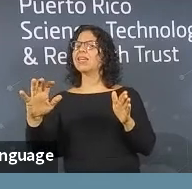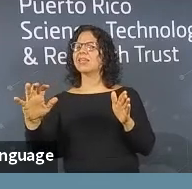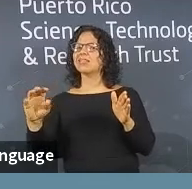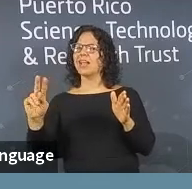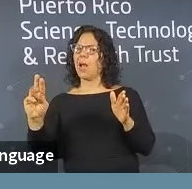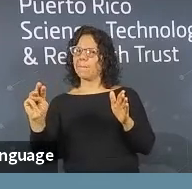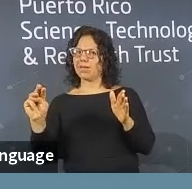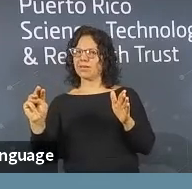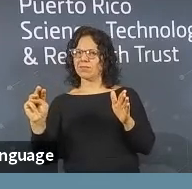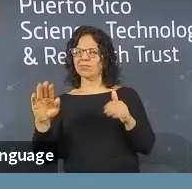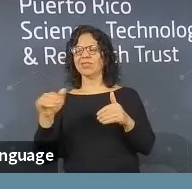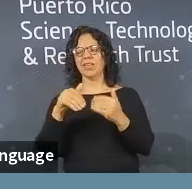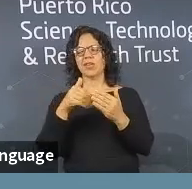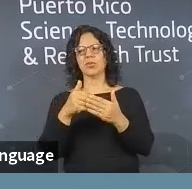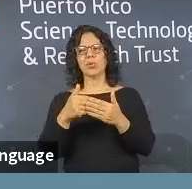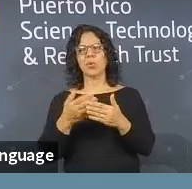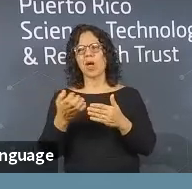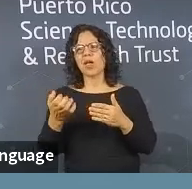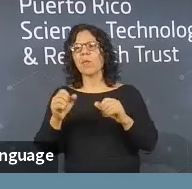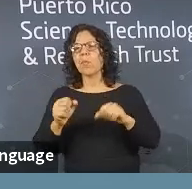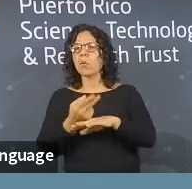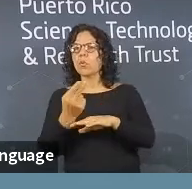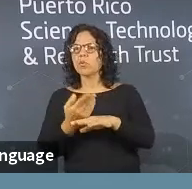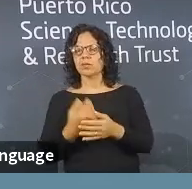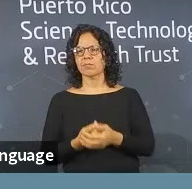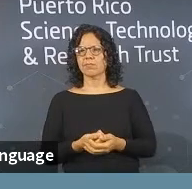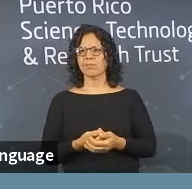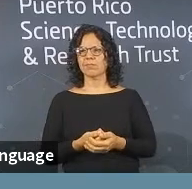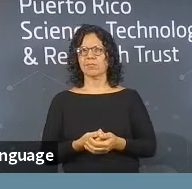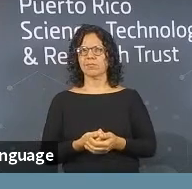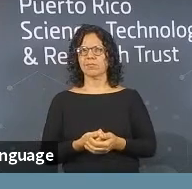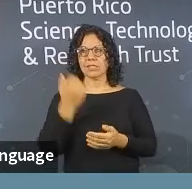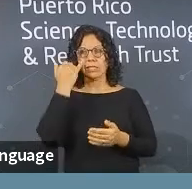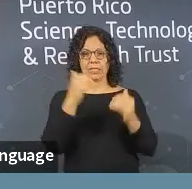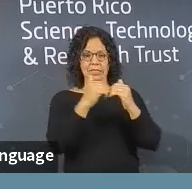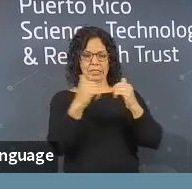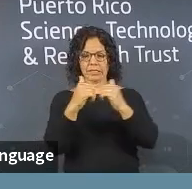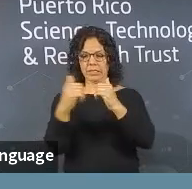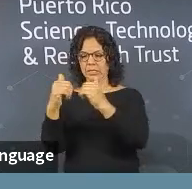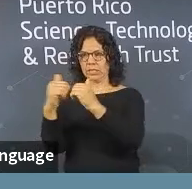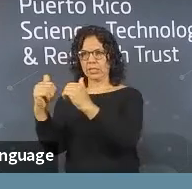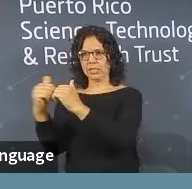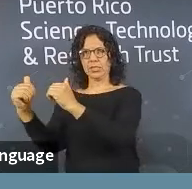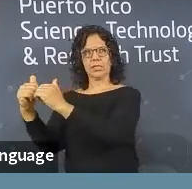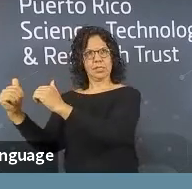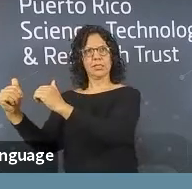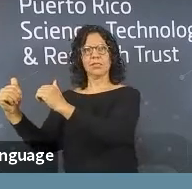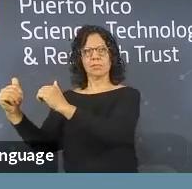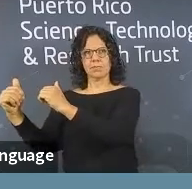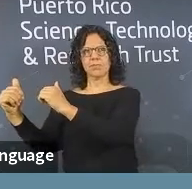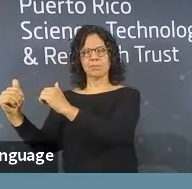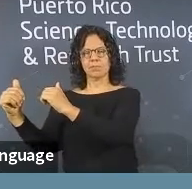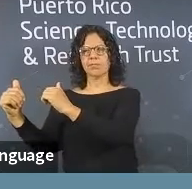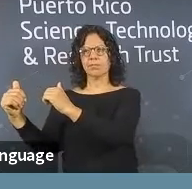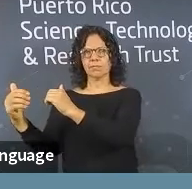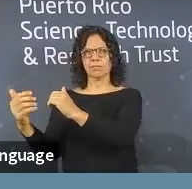los equipos que se utilizan. Cuando lo separamos realmente entre adulticidas y larvicidas, decimos que adulticidas